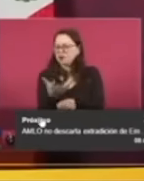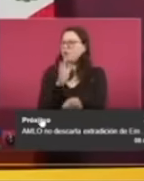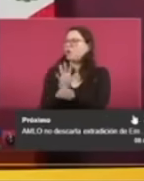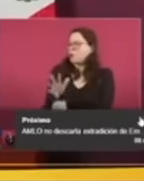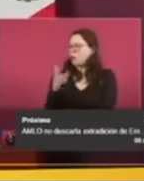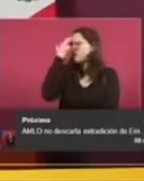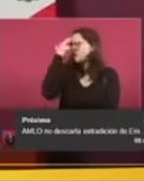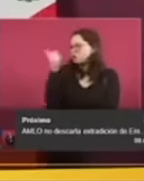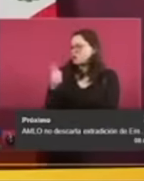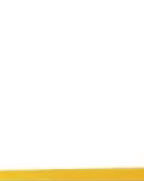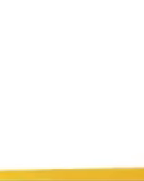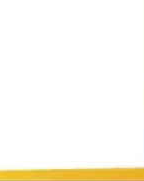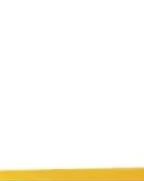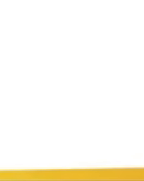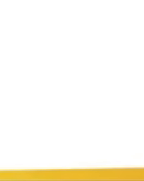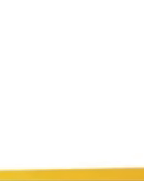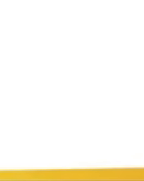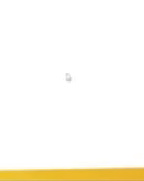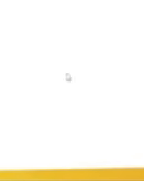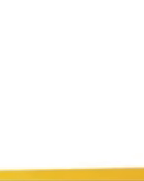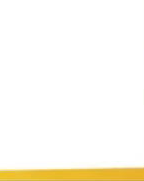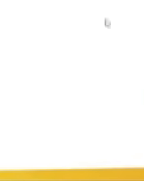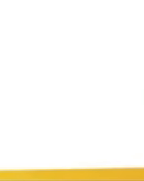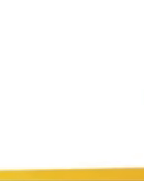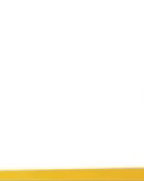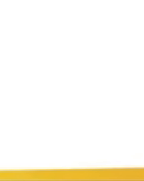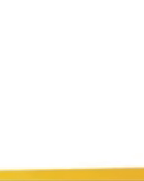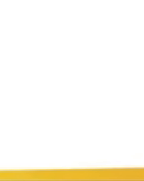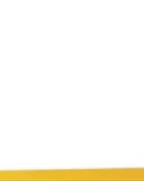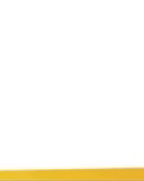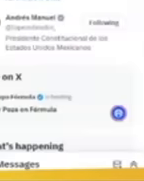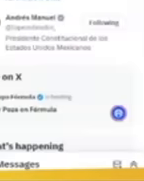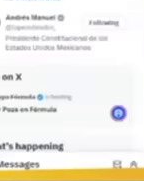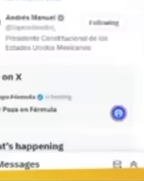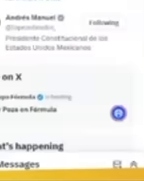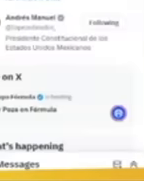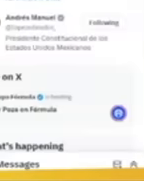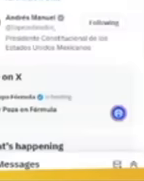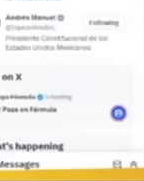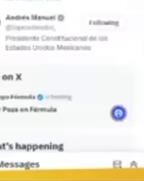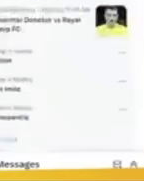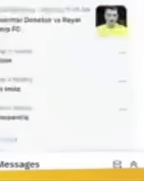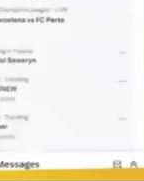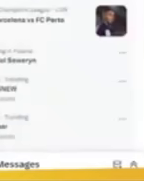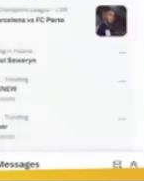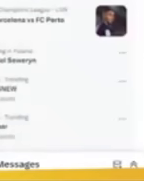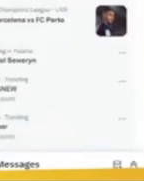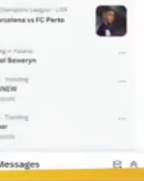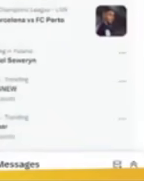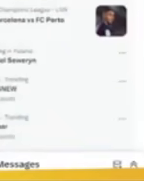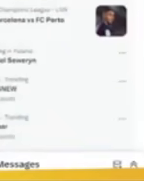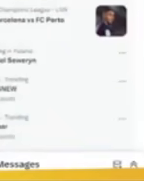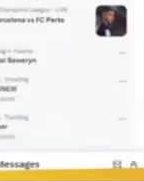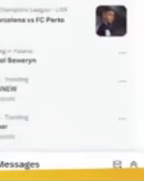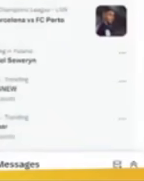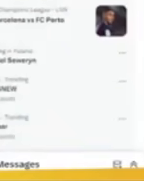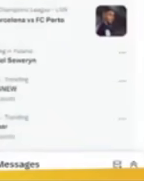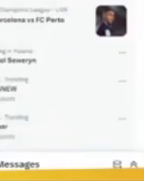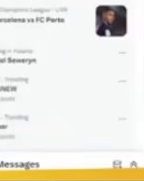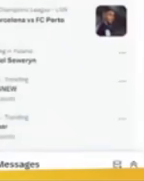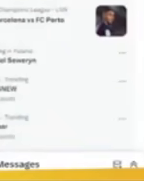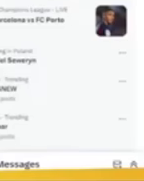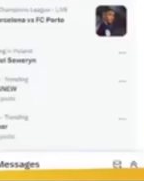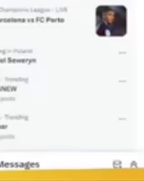¿de qué se trata? Pues ahí están las palabras del presidente, que además, pues hoy tocó la sección donde